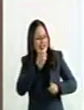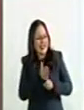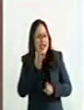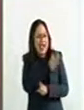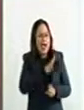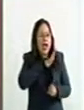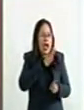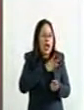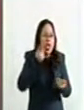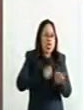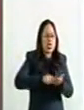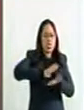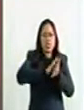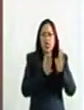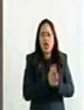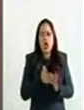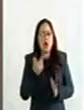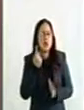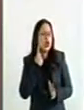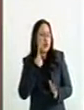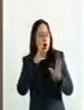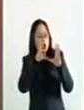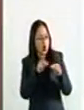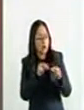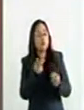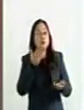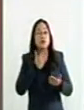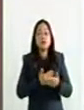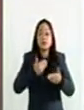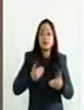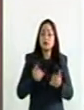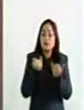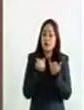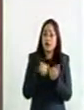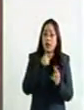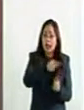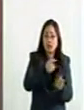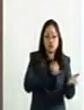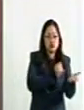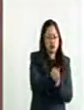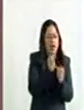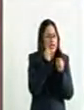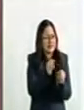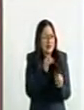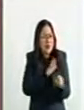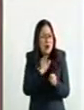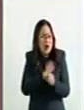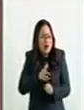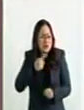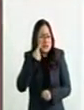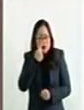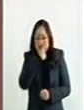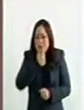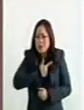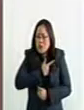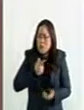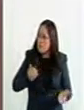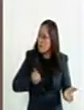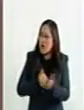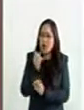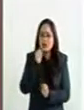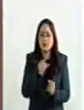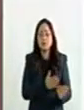de esta decisión, tampoco la hubo en la acción desinteresada de Gonzalo Rivas, pero hay en la segunda